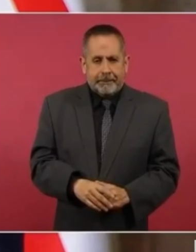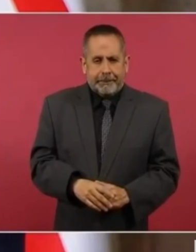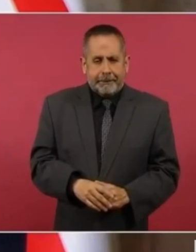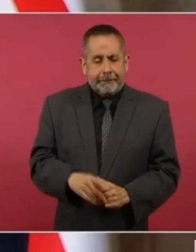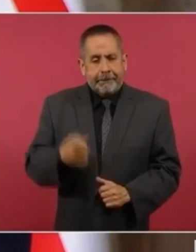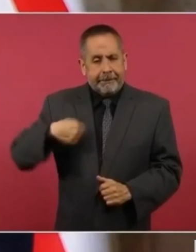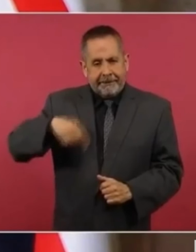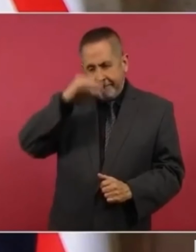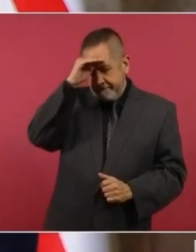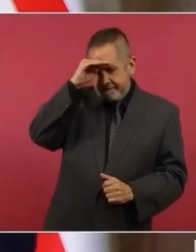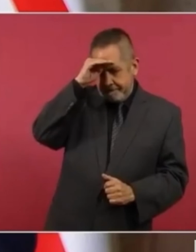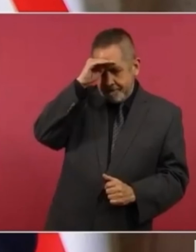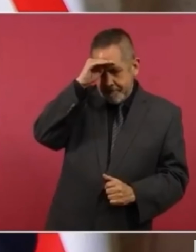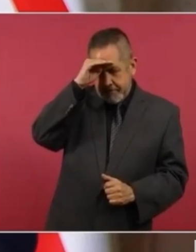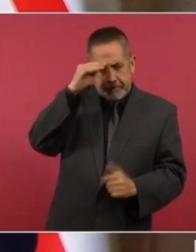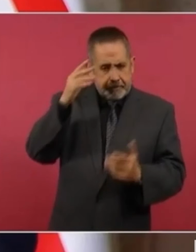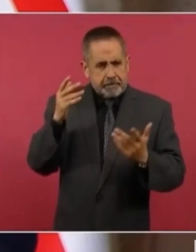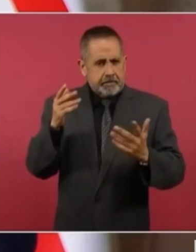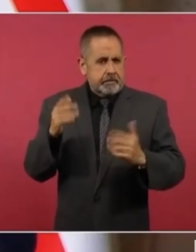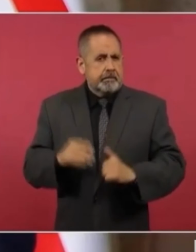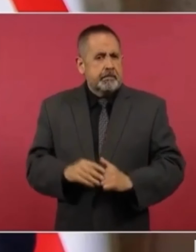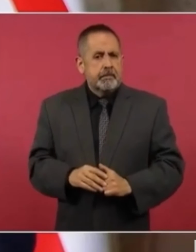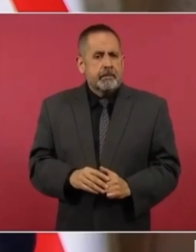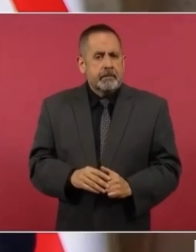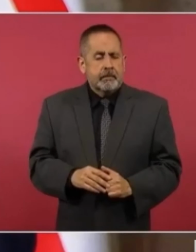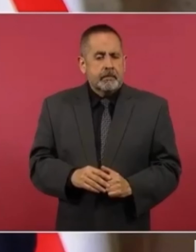Y pensamos que